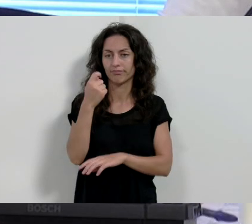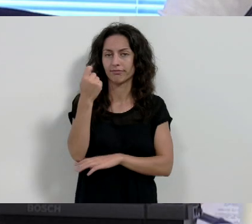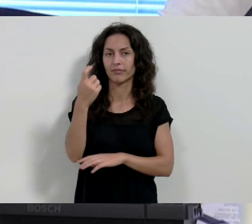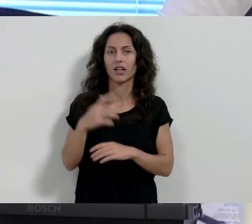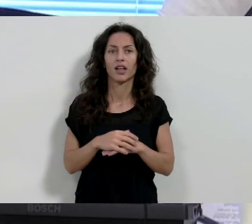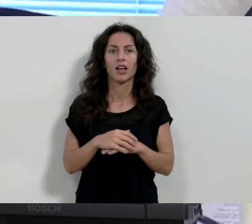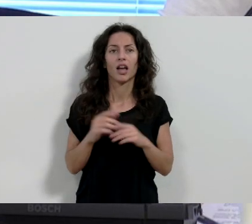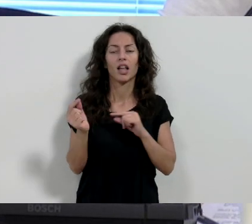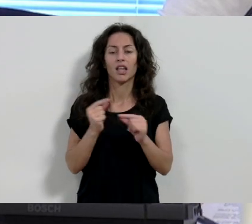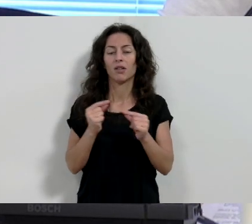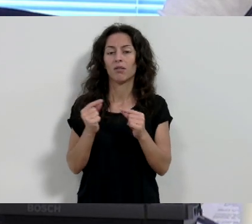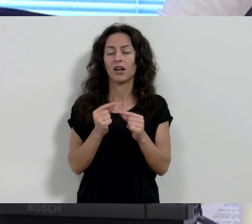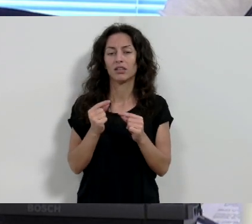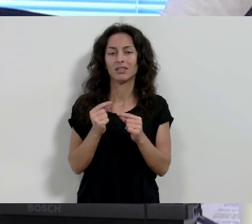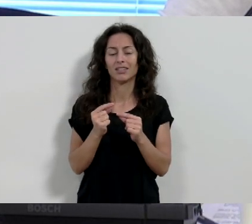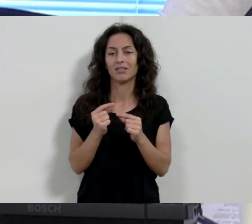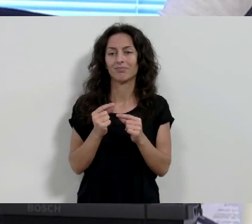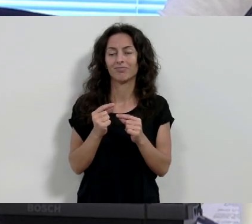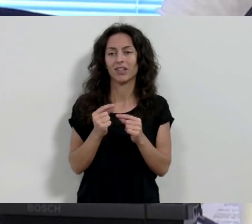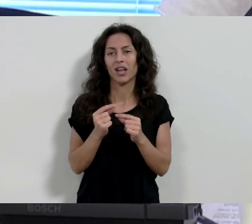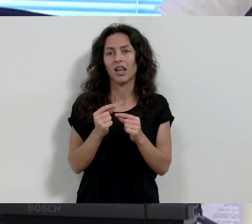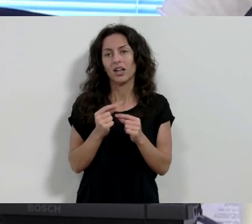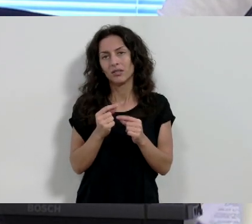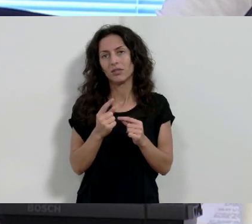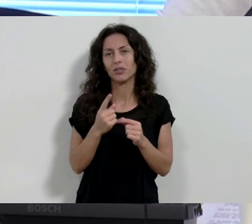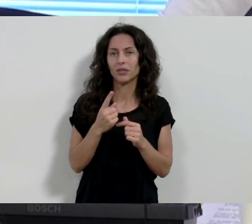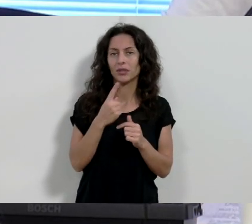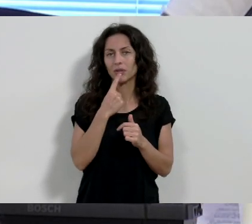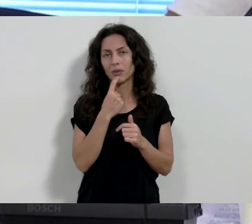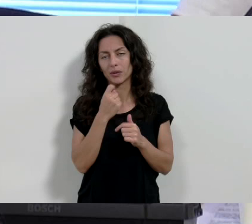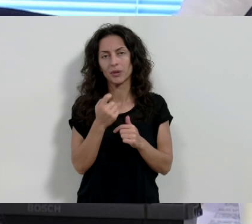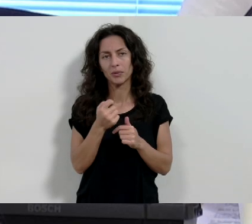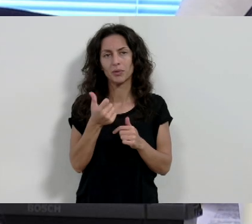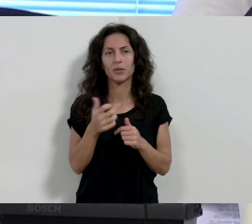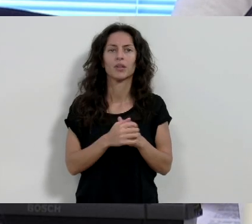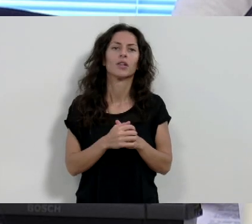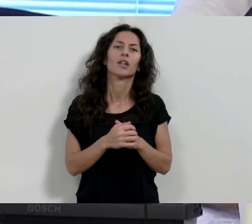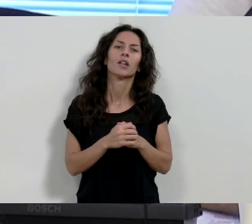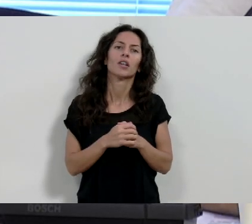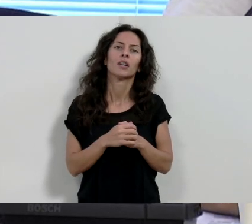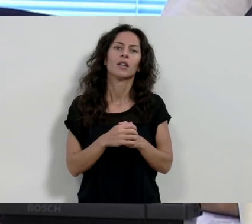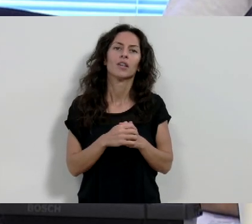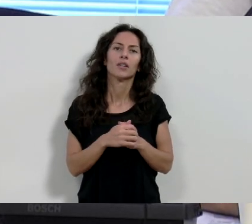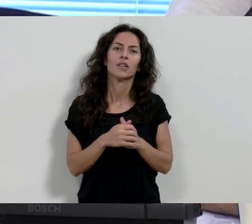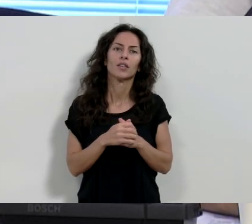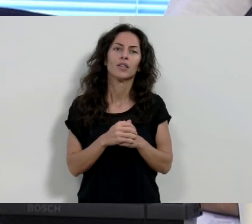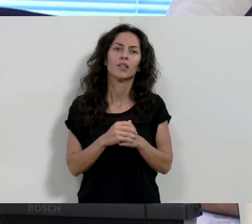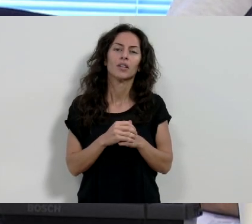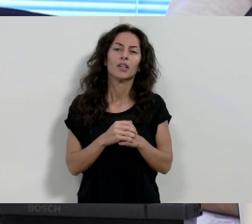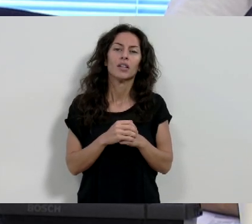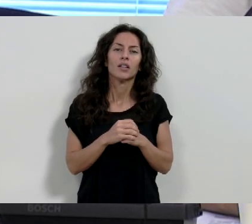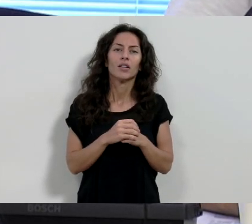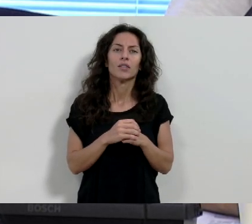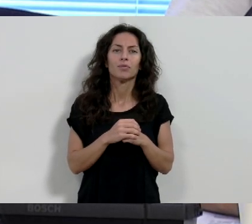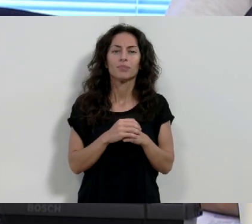el debate se complica un poco, porque cuando uno hace de su política el caballo de batalla de la limpieza, cuando llega a gobernar,